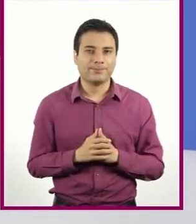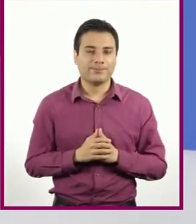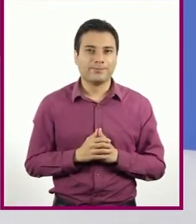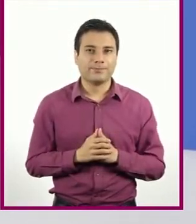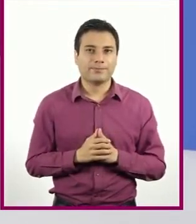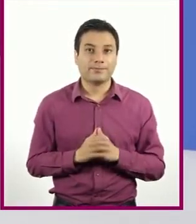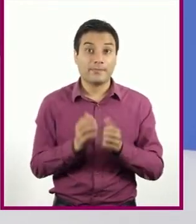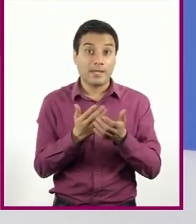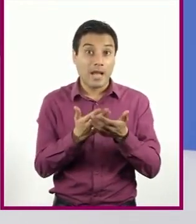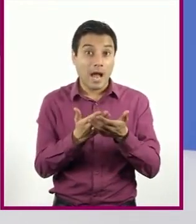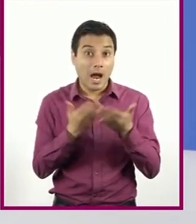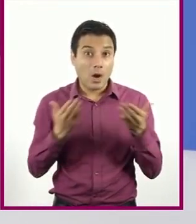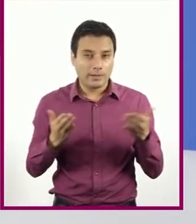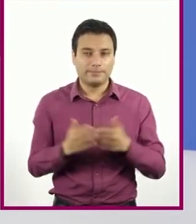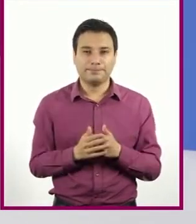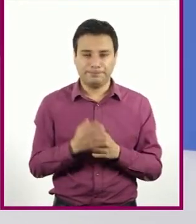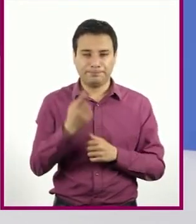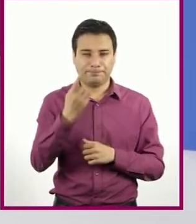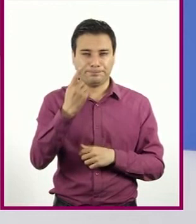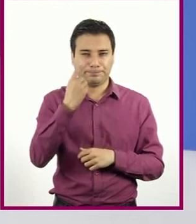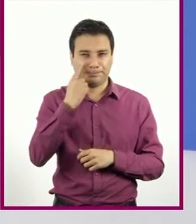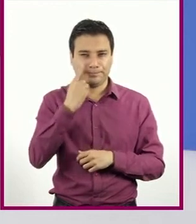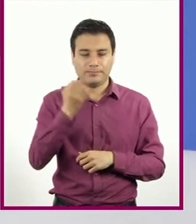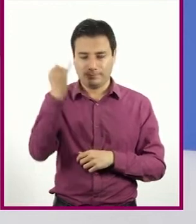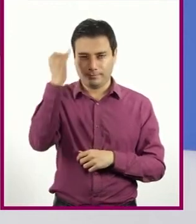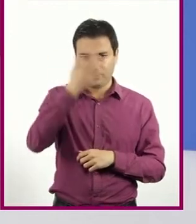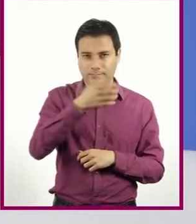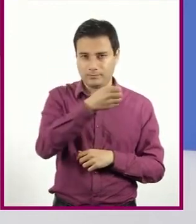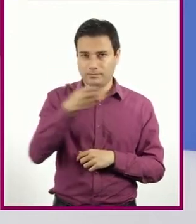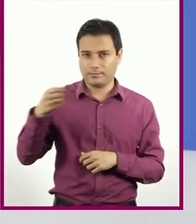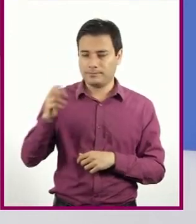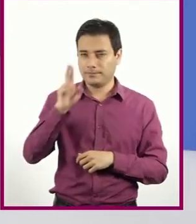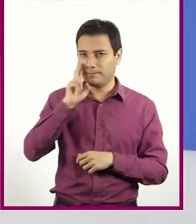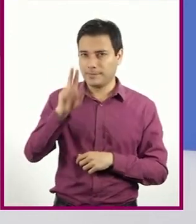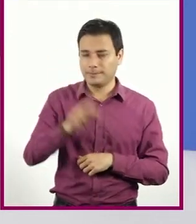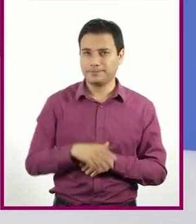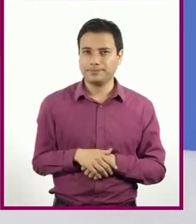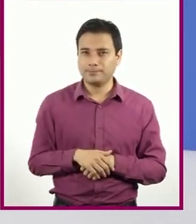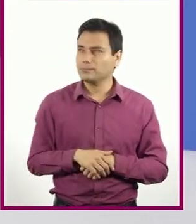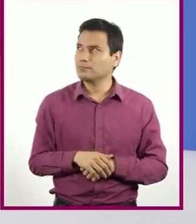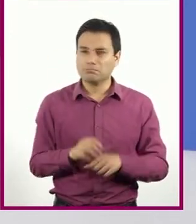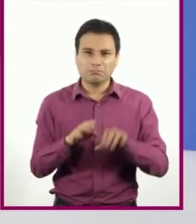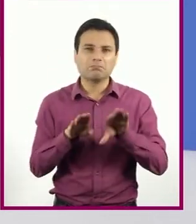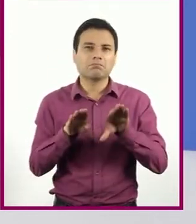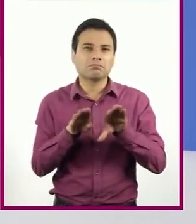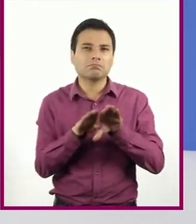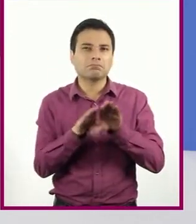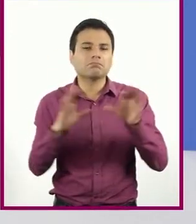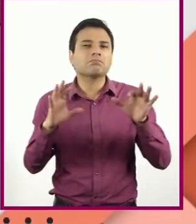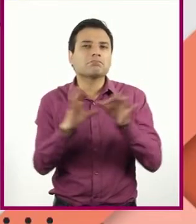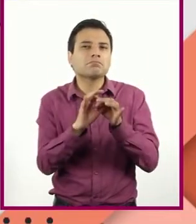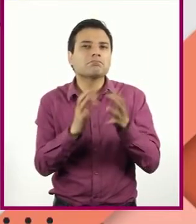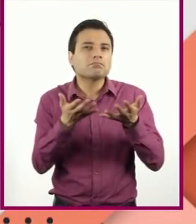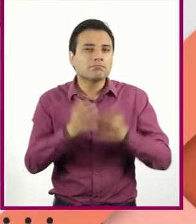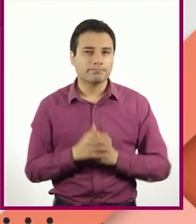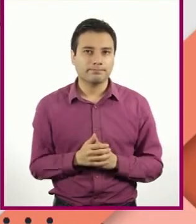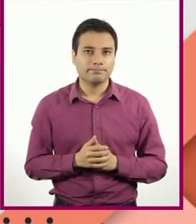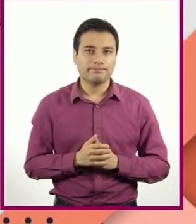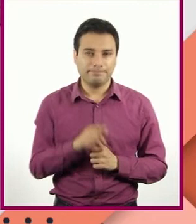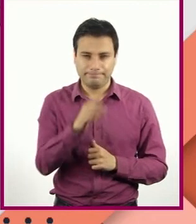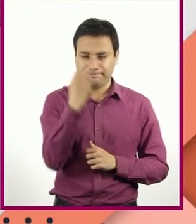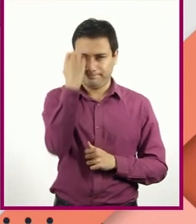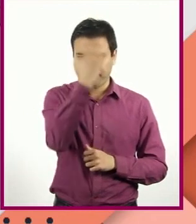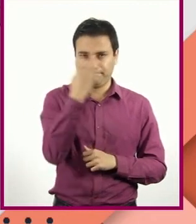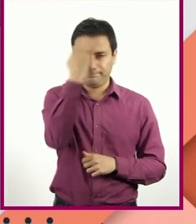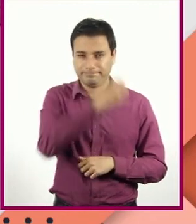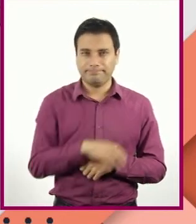Ahora, observen las siguientes secuencias de imágenes. Observen cómo se enlazan para mostrar la acción.